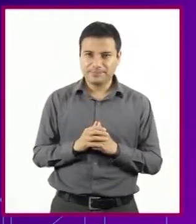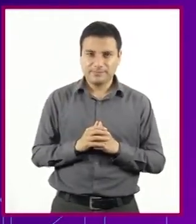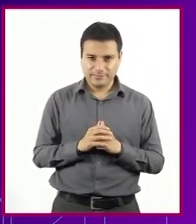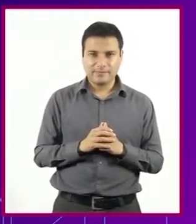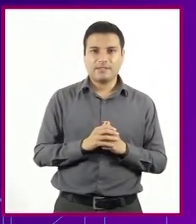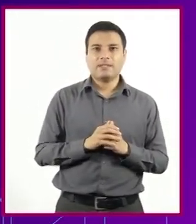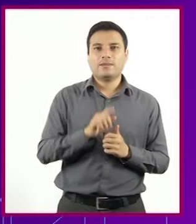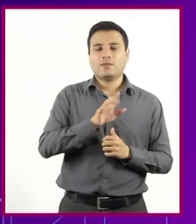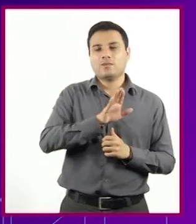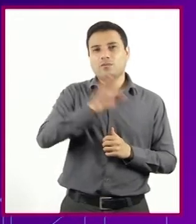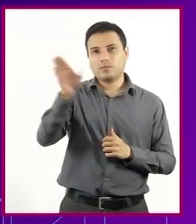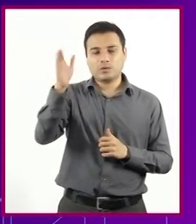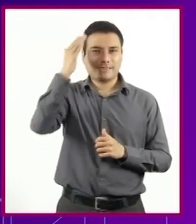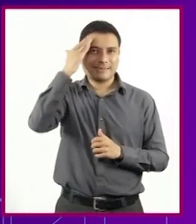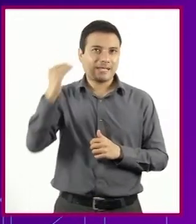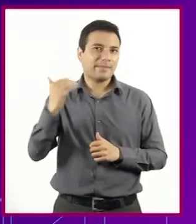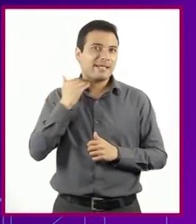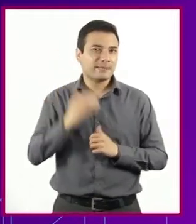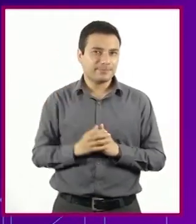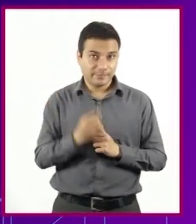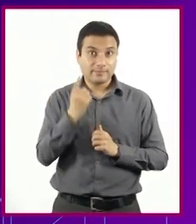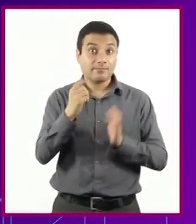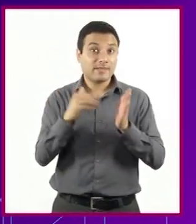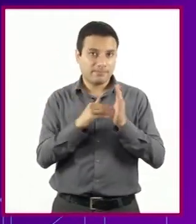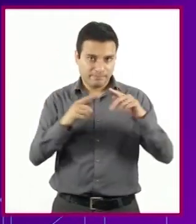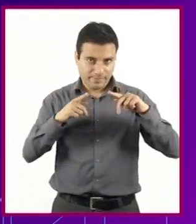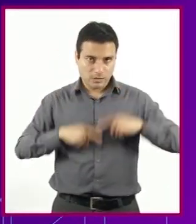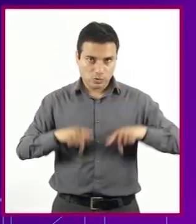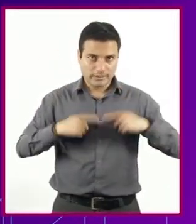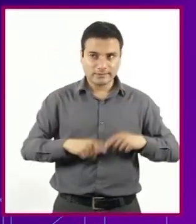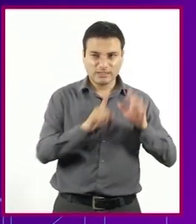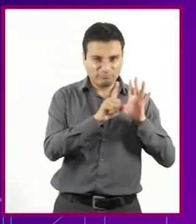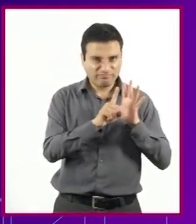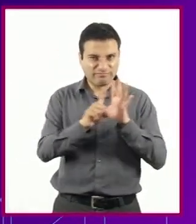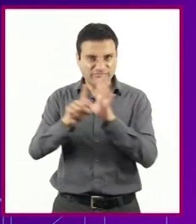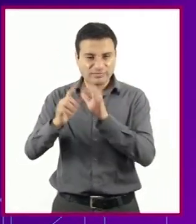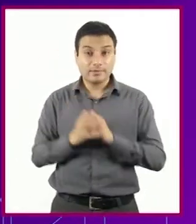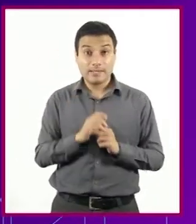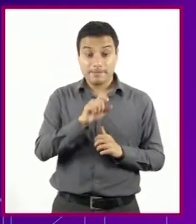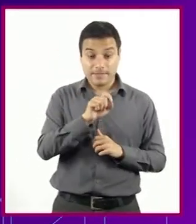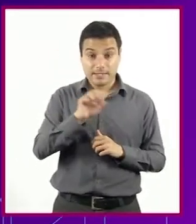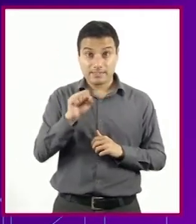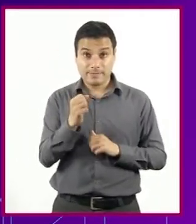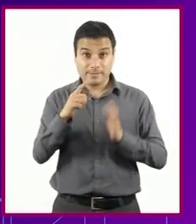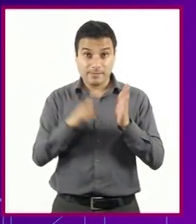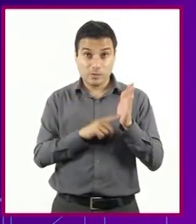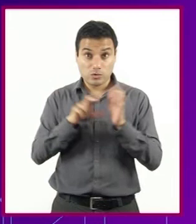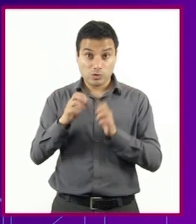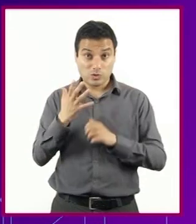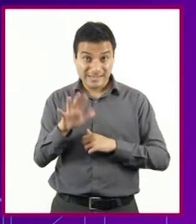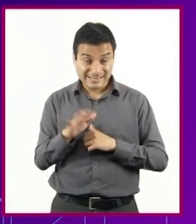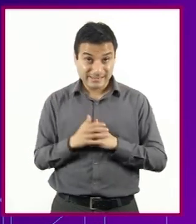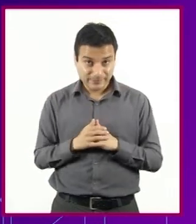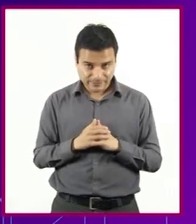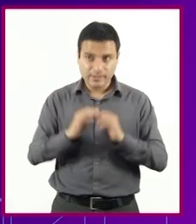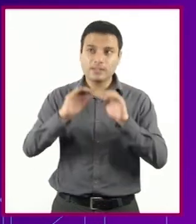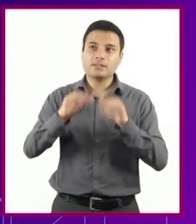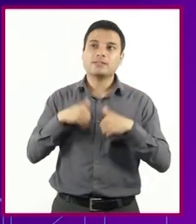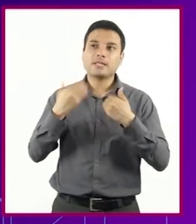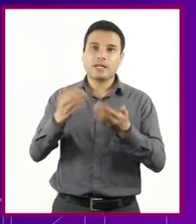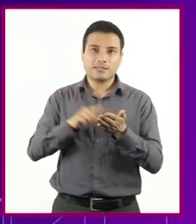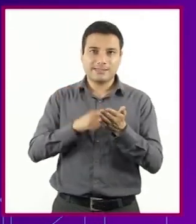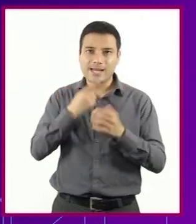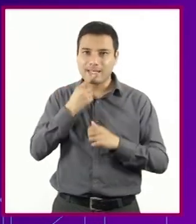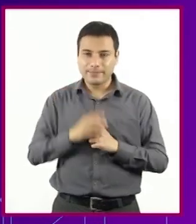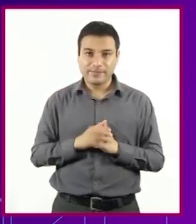Atotonilco fueron a San Miguel el Grande con cerca de 1000 personas. El 20 de septiembre de 1810 llegaron a Celaya